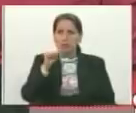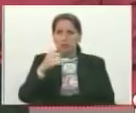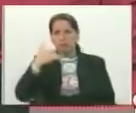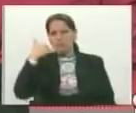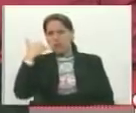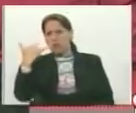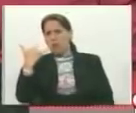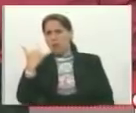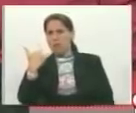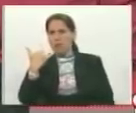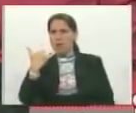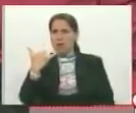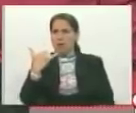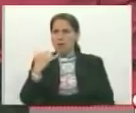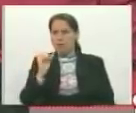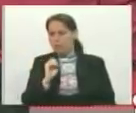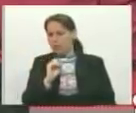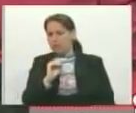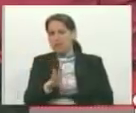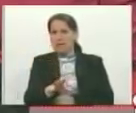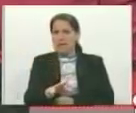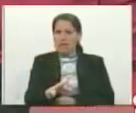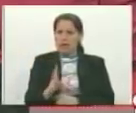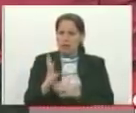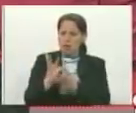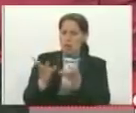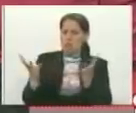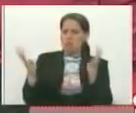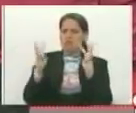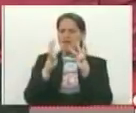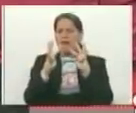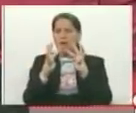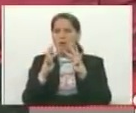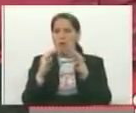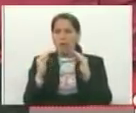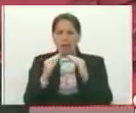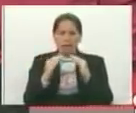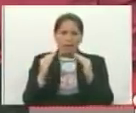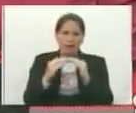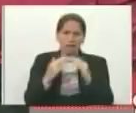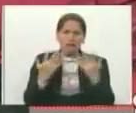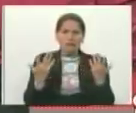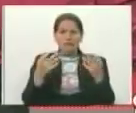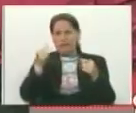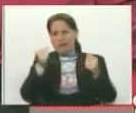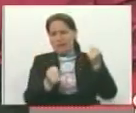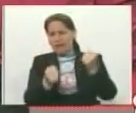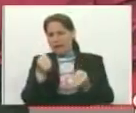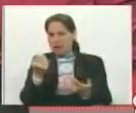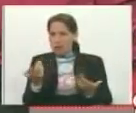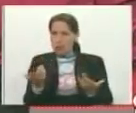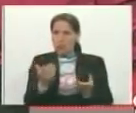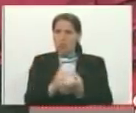picó, mandó mensaje, me tienen rodeado, no sé qué cosa, se encerró en el carro.